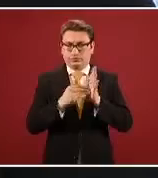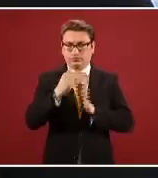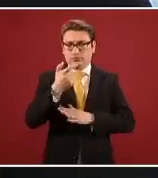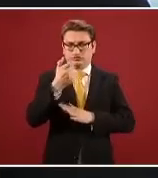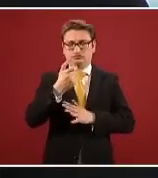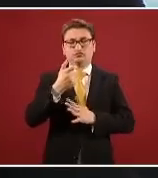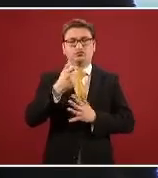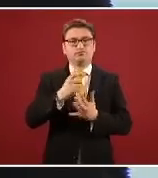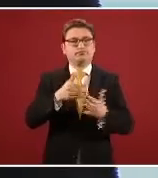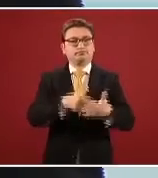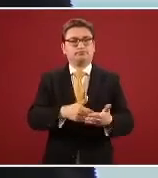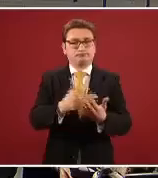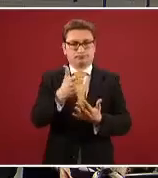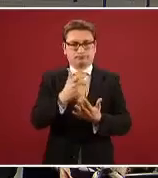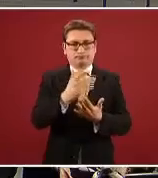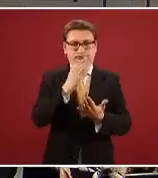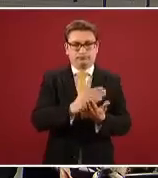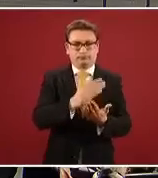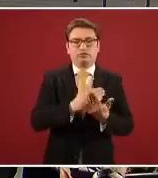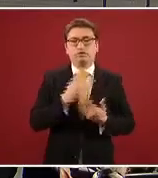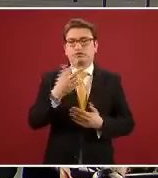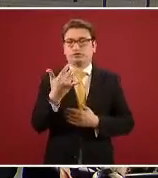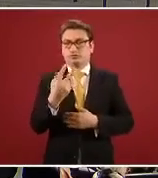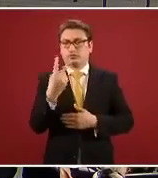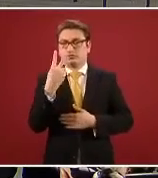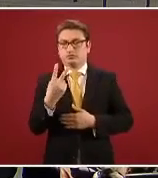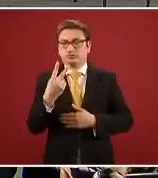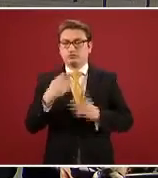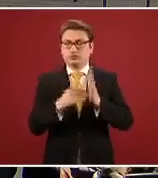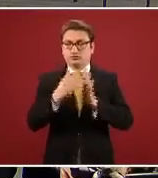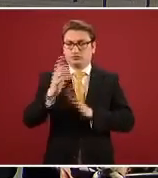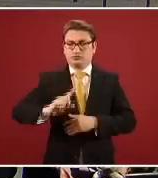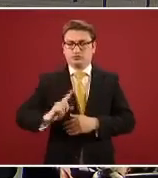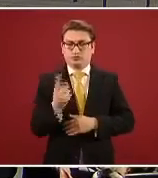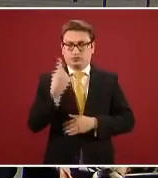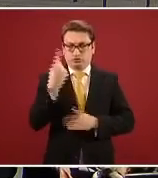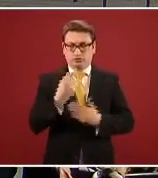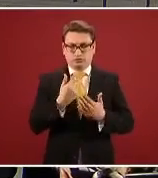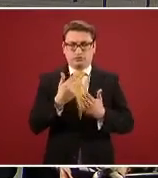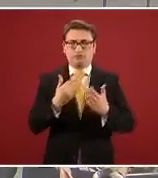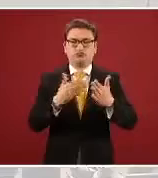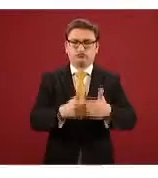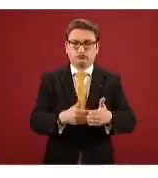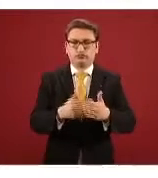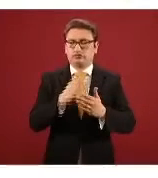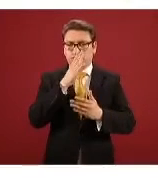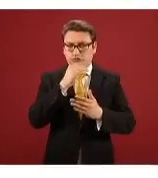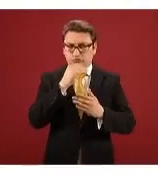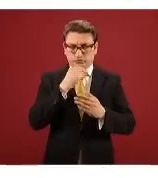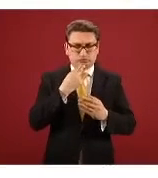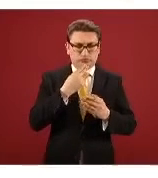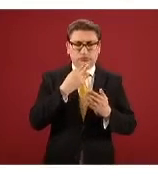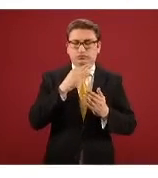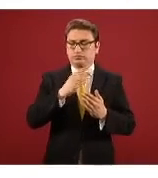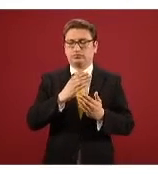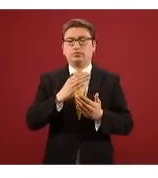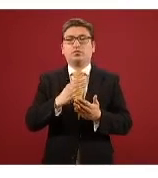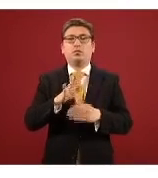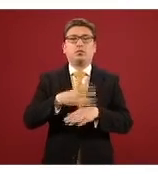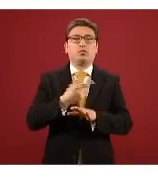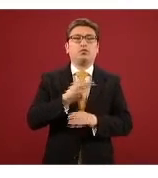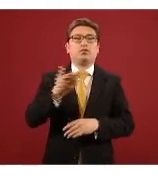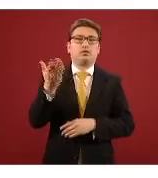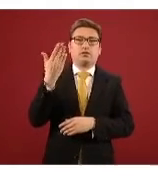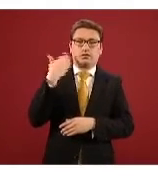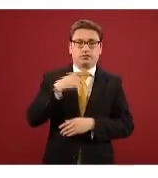pesos bloqueados y 52 millones de dólares bloqueados de recursos que antes eran